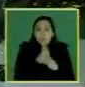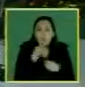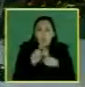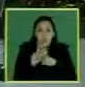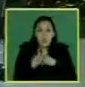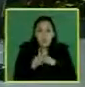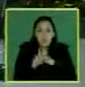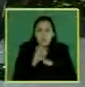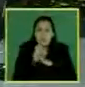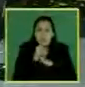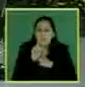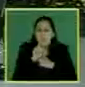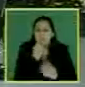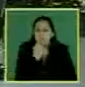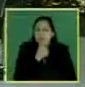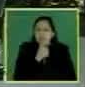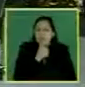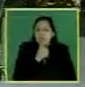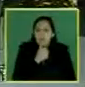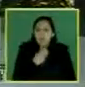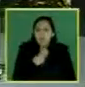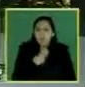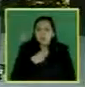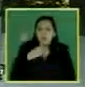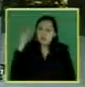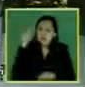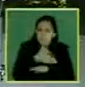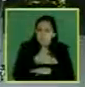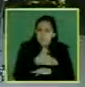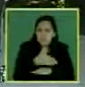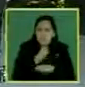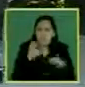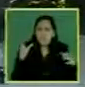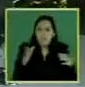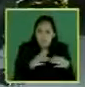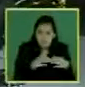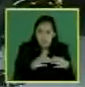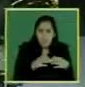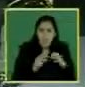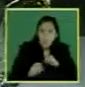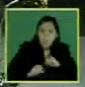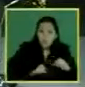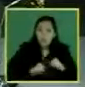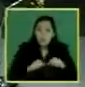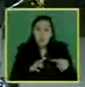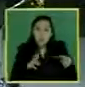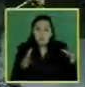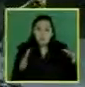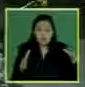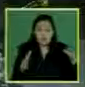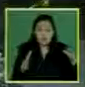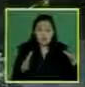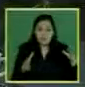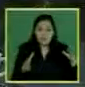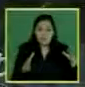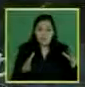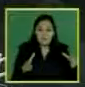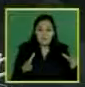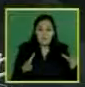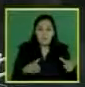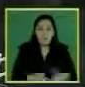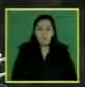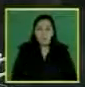todo caso, los primeros judíos que fueron perseguidos y asesinados fueron los comunistas, Es que que era un gran movimiento el en punto al Europa. principio fue un